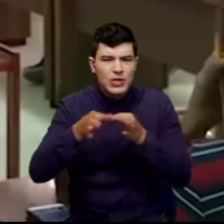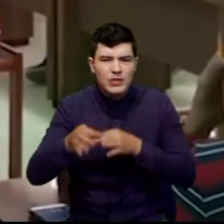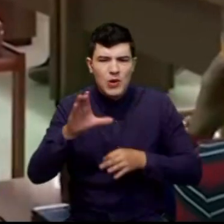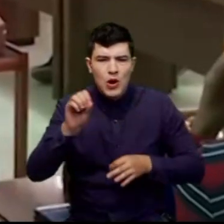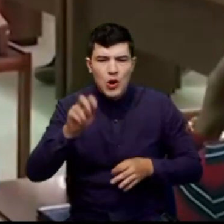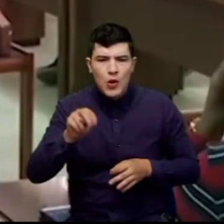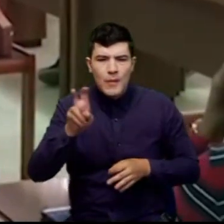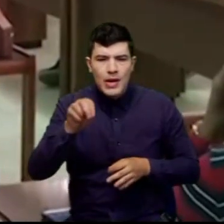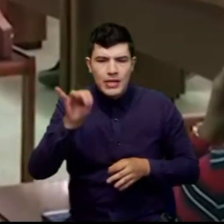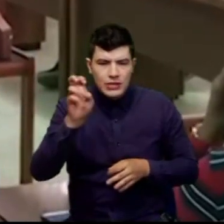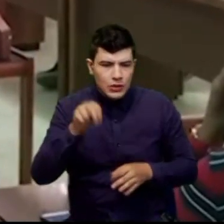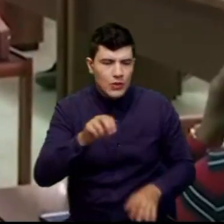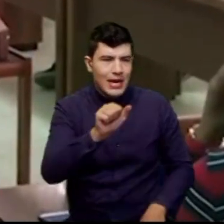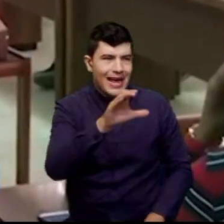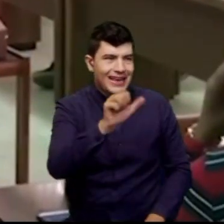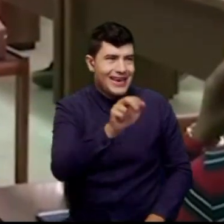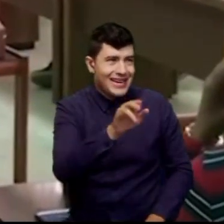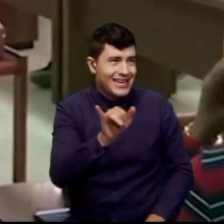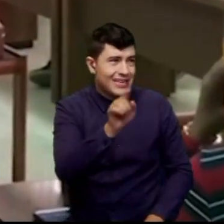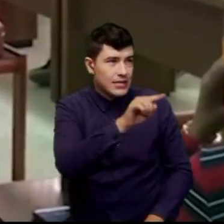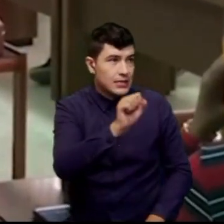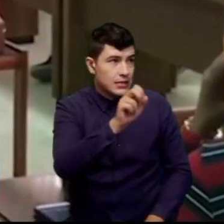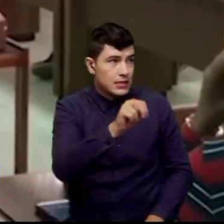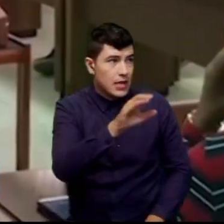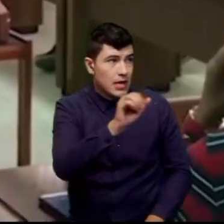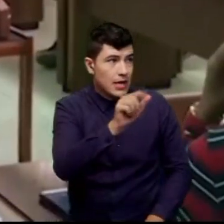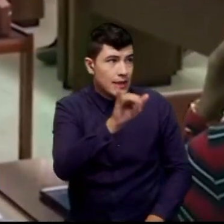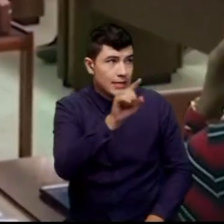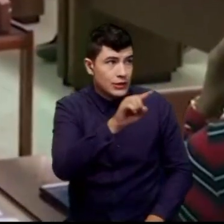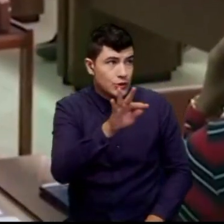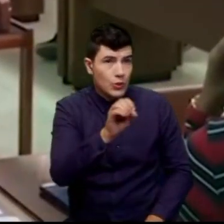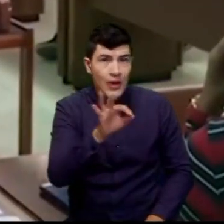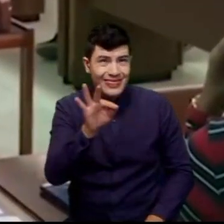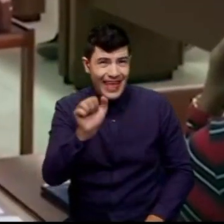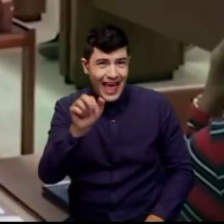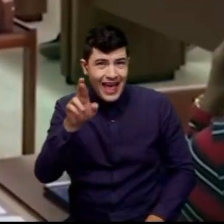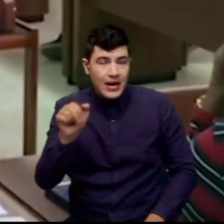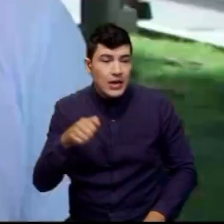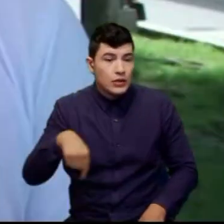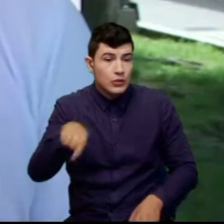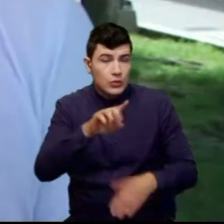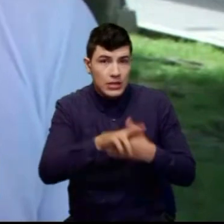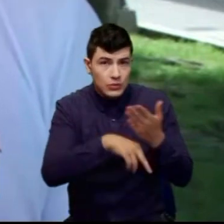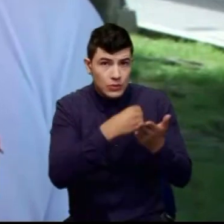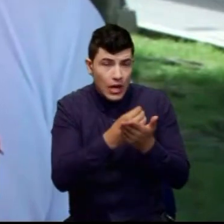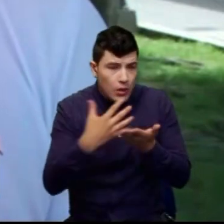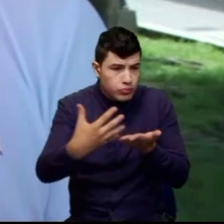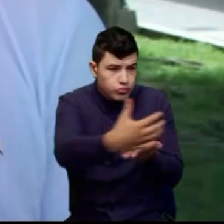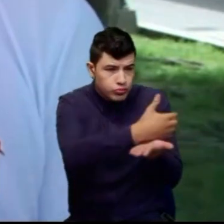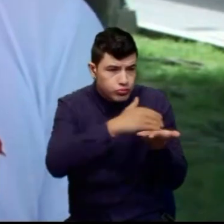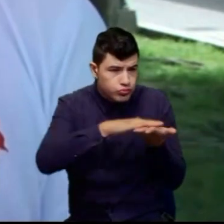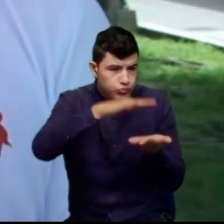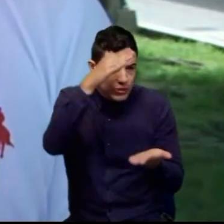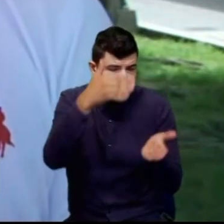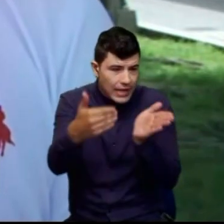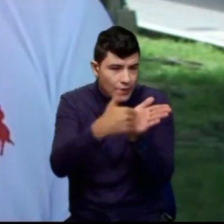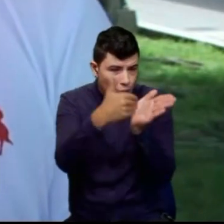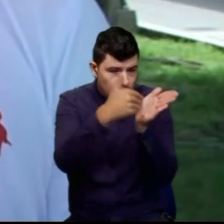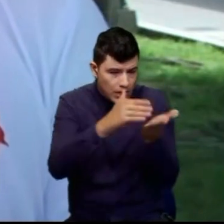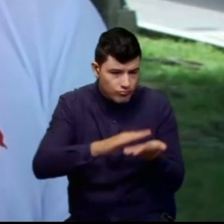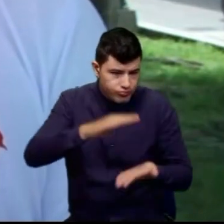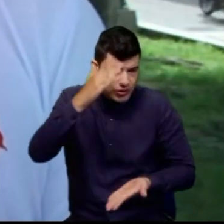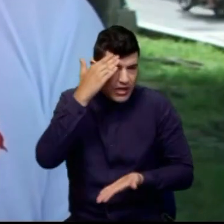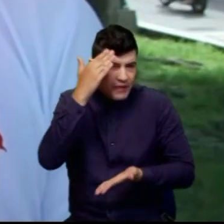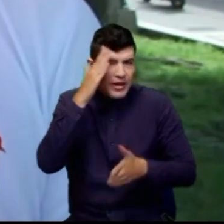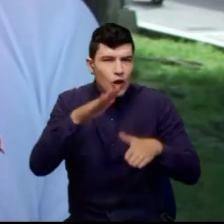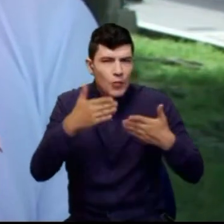Acarí, El Carmen, San Calixto, Teorama y El Tarra. El balance no fue el mejor. Hay algunos indicios de que